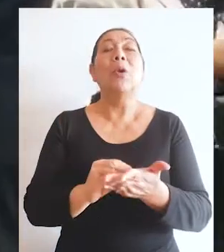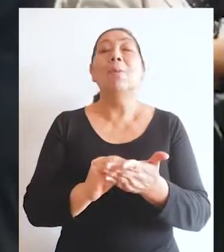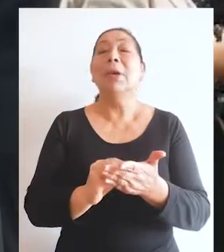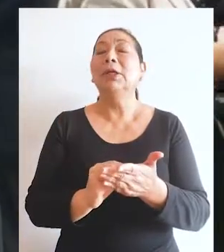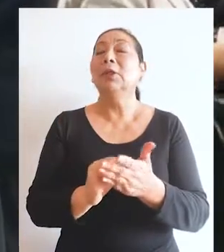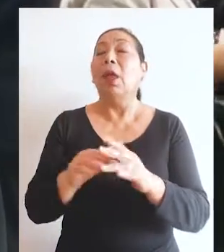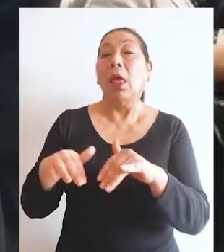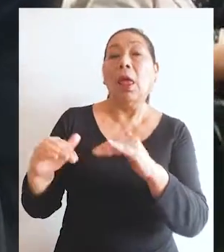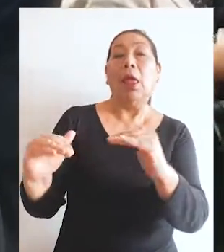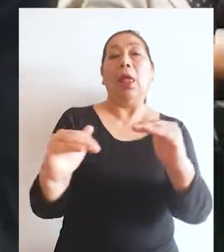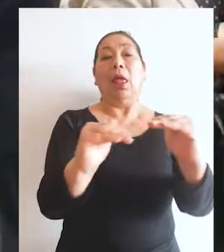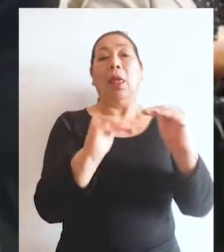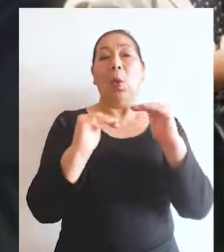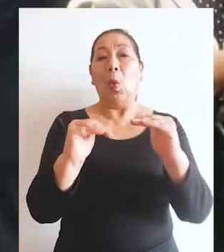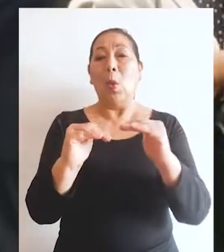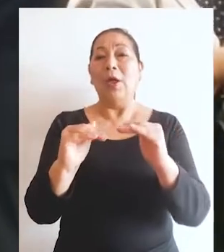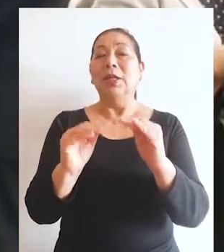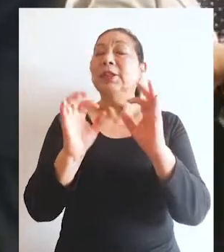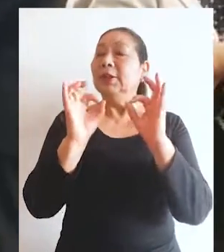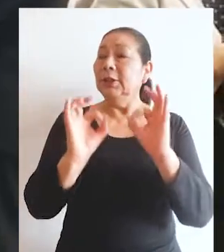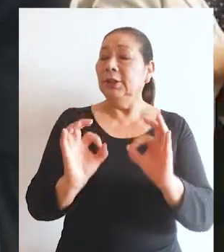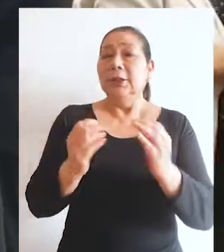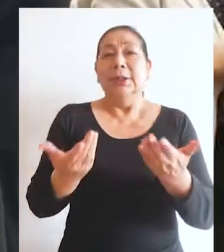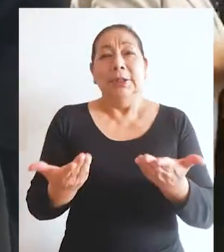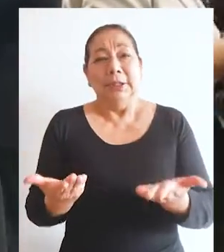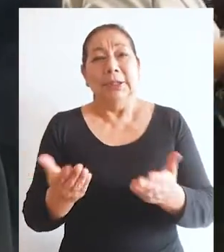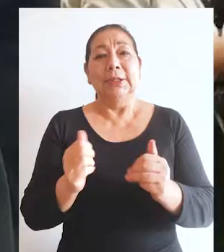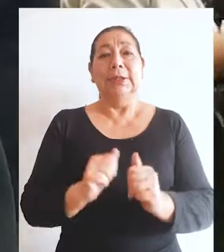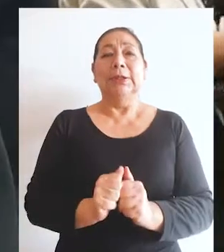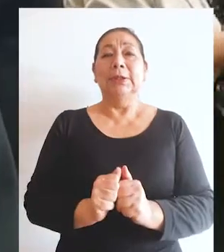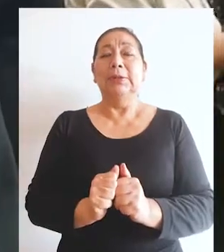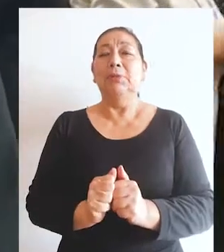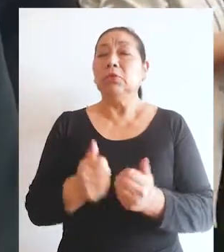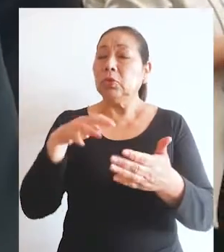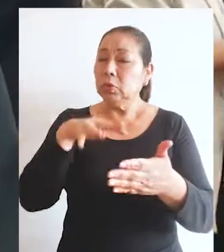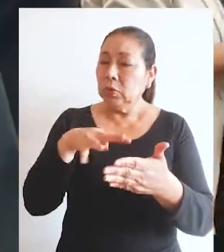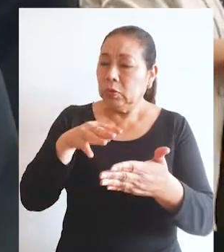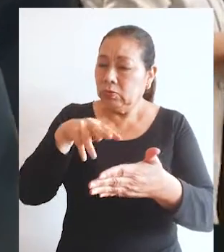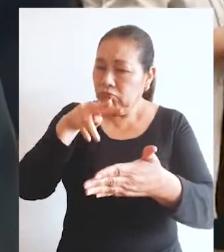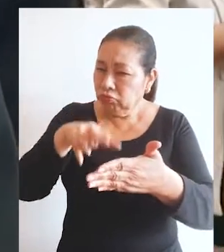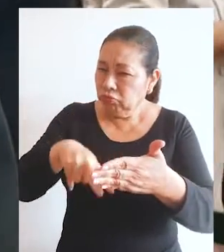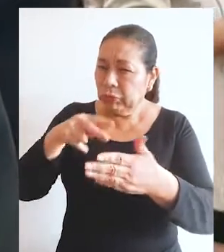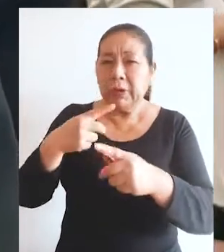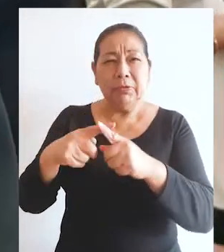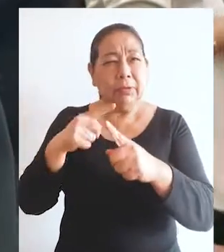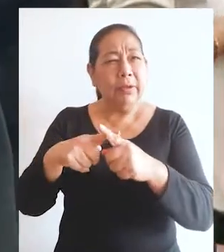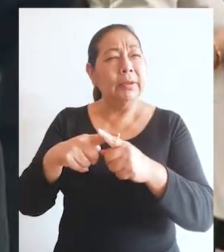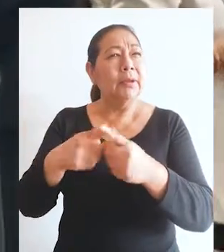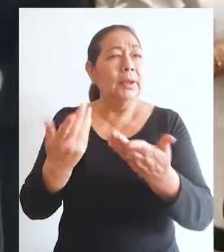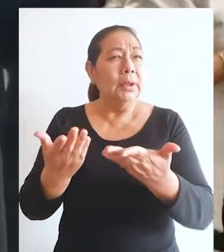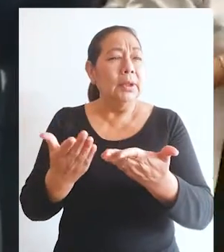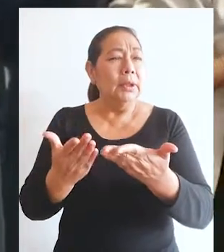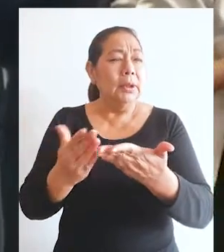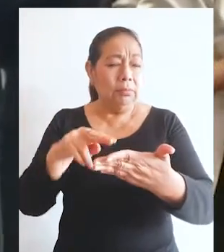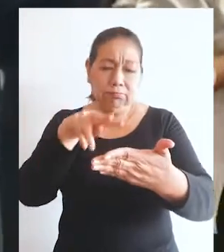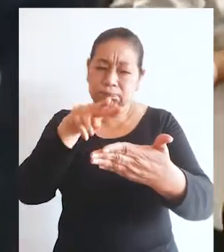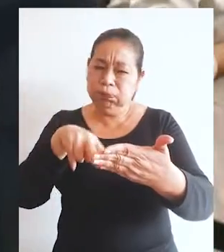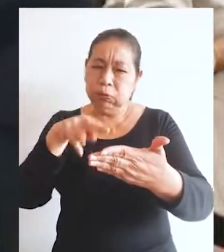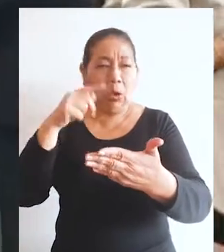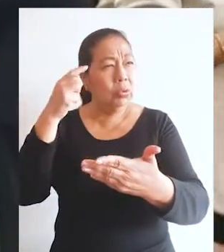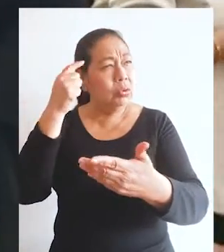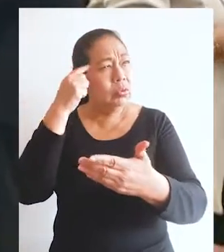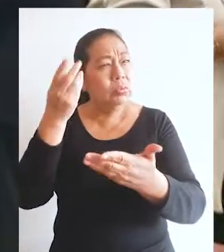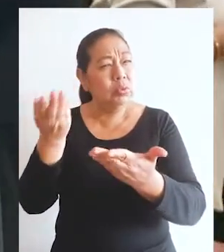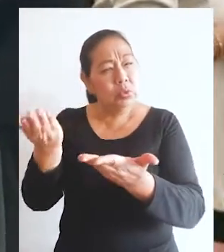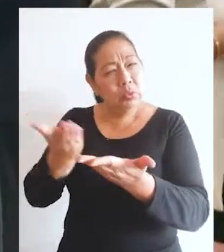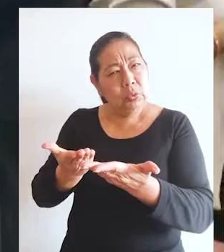más equitativa posible. Y eso exige un estudio detallado de los casos, ¿no?, para poder conocer